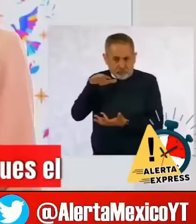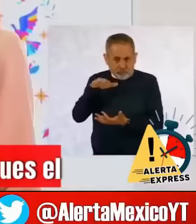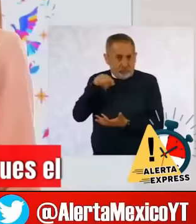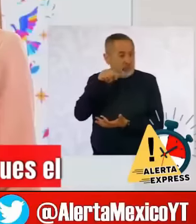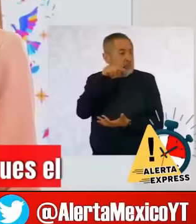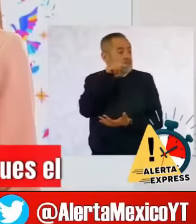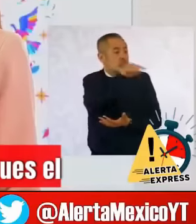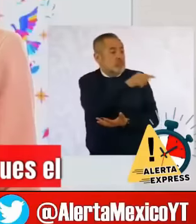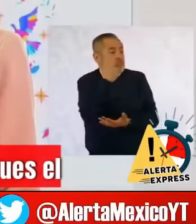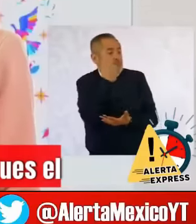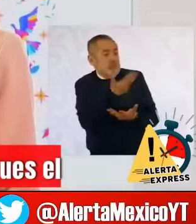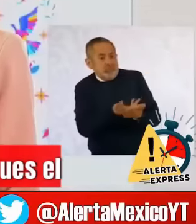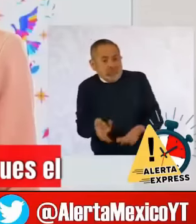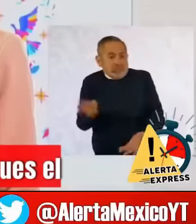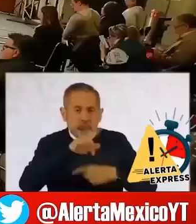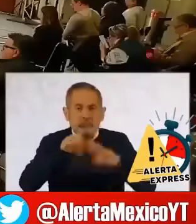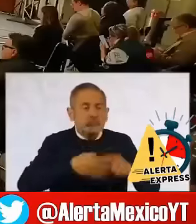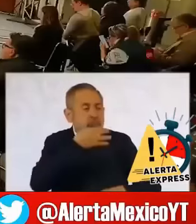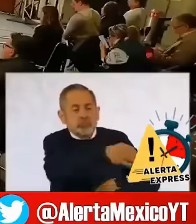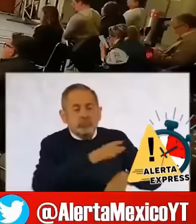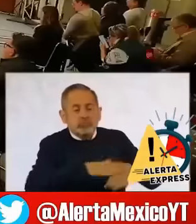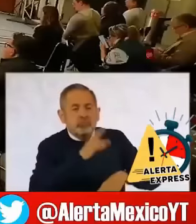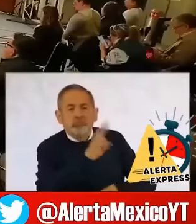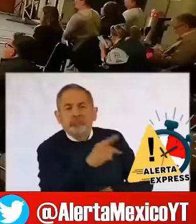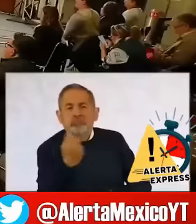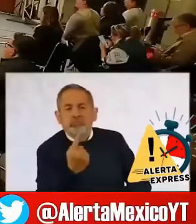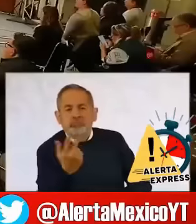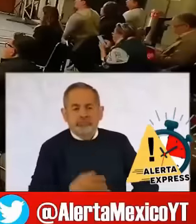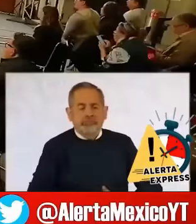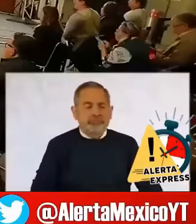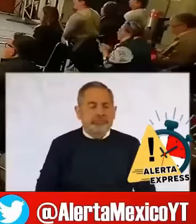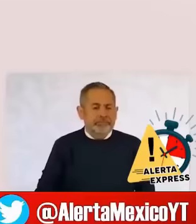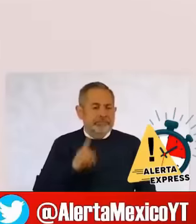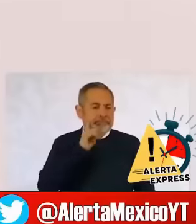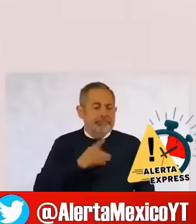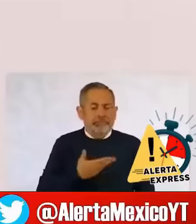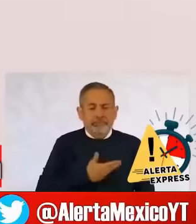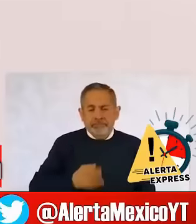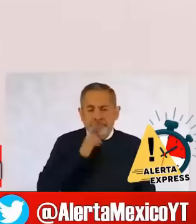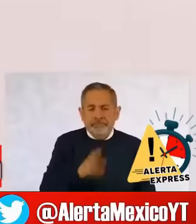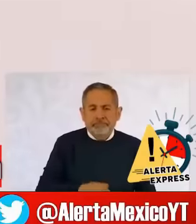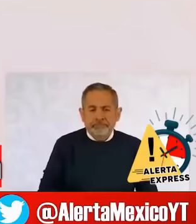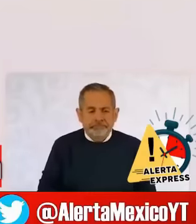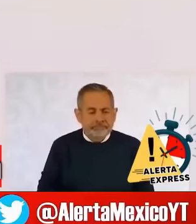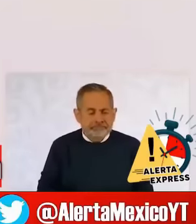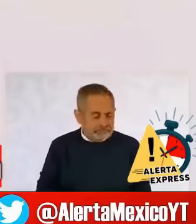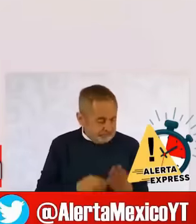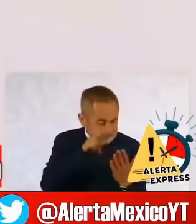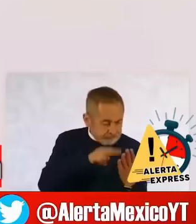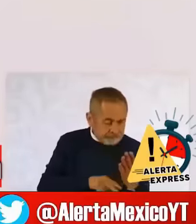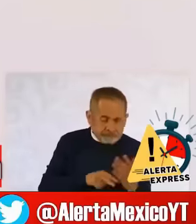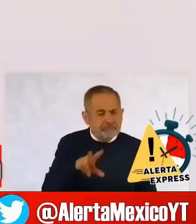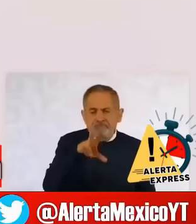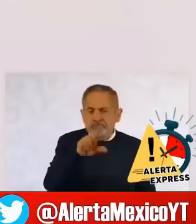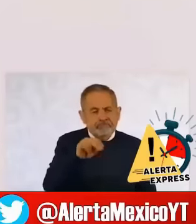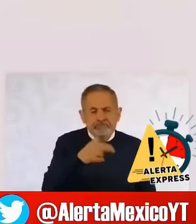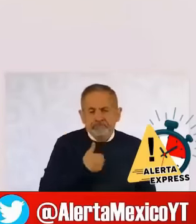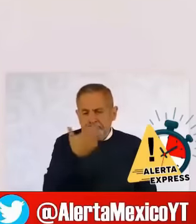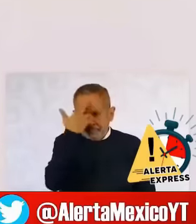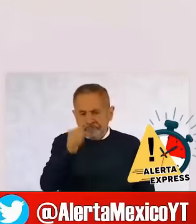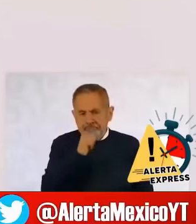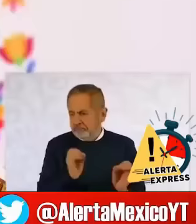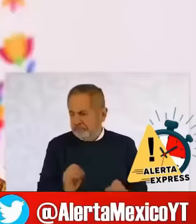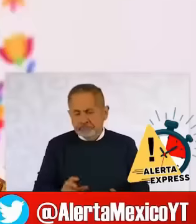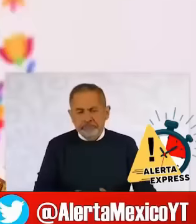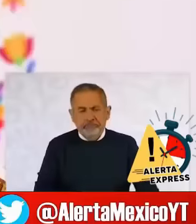con responsabilidad y respeto. Pues el mensaje es que no es justificable el presupuesto que están